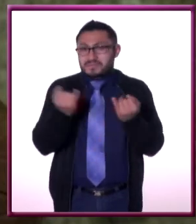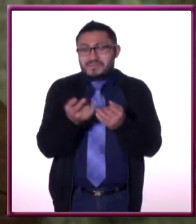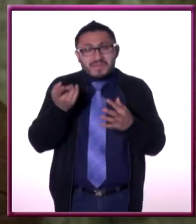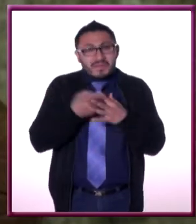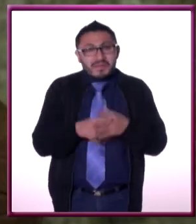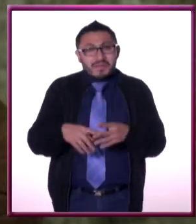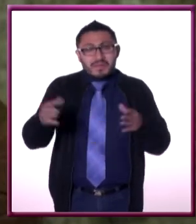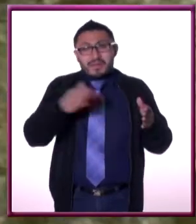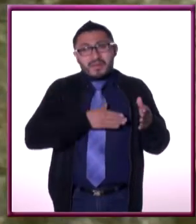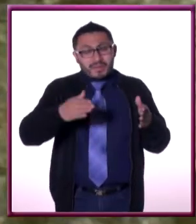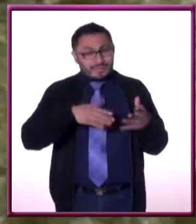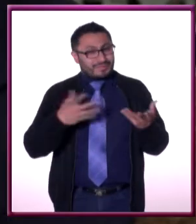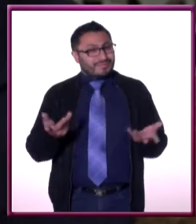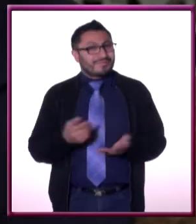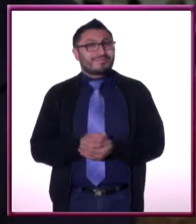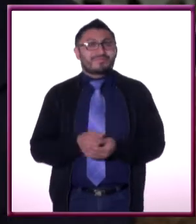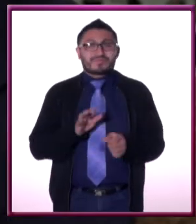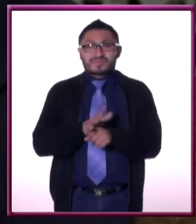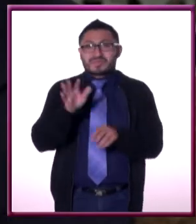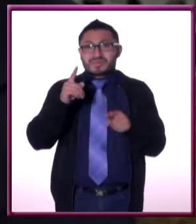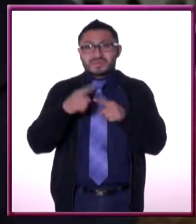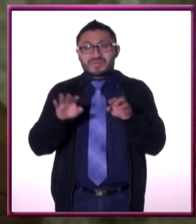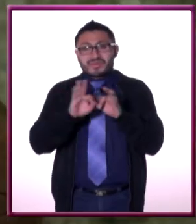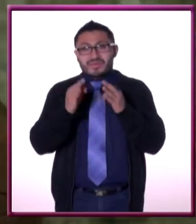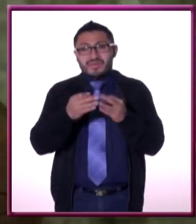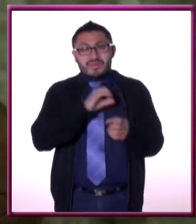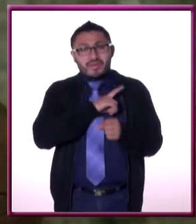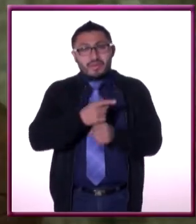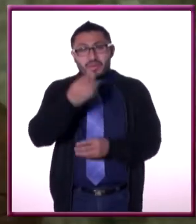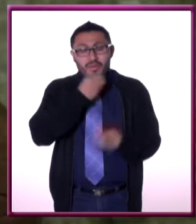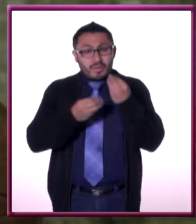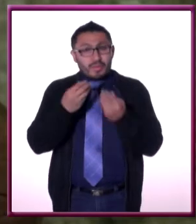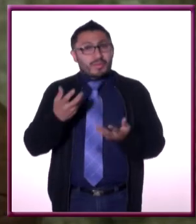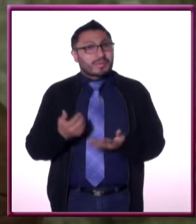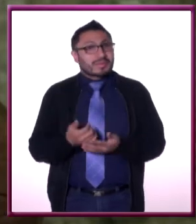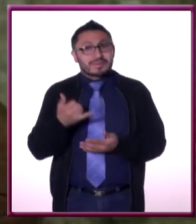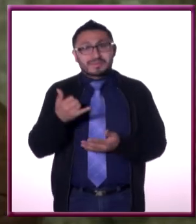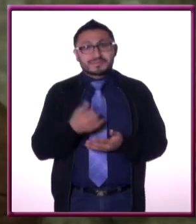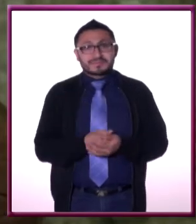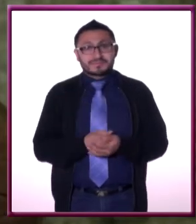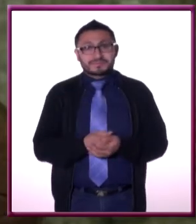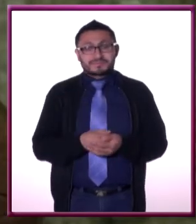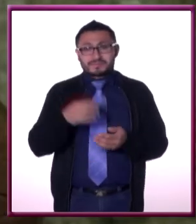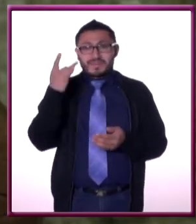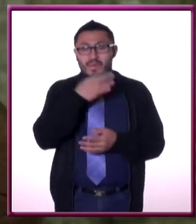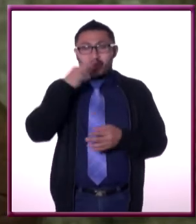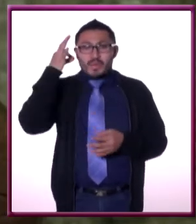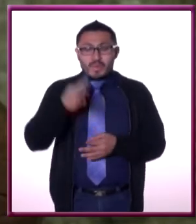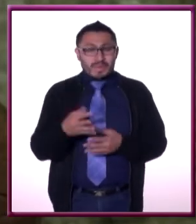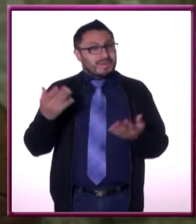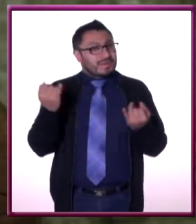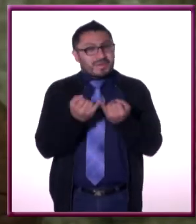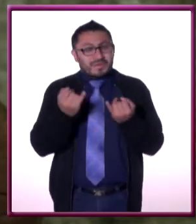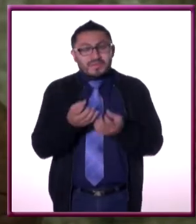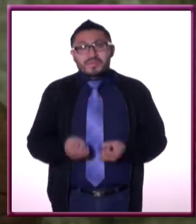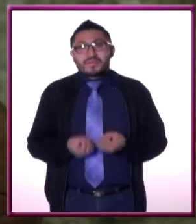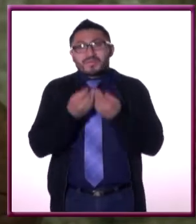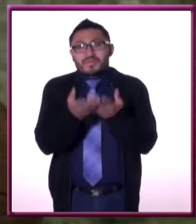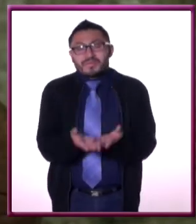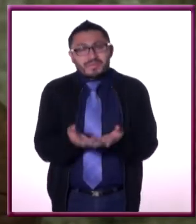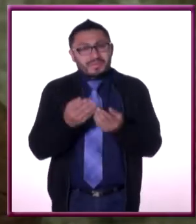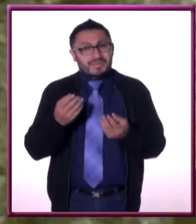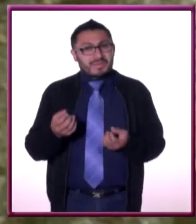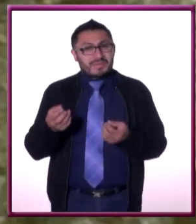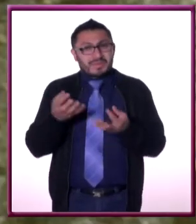la parte de la gastronomía, ¿no? ¿Qué Ok. alternativas tenemos para poder consumirlos de manera rica y que también nos aporten